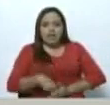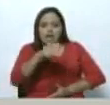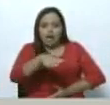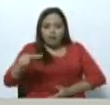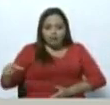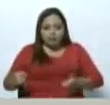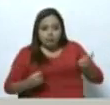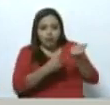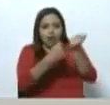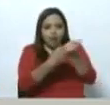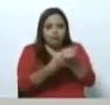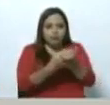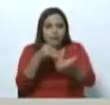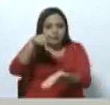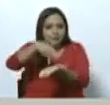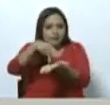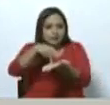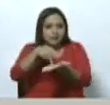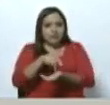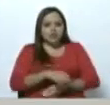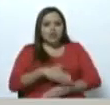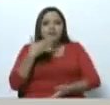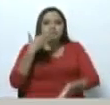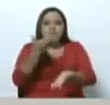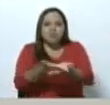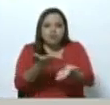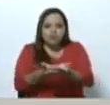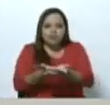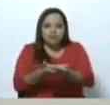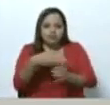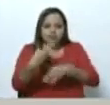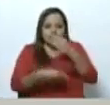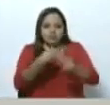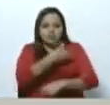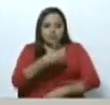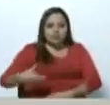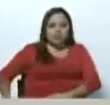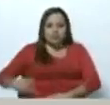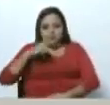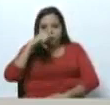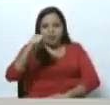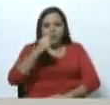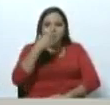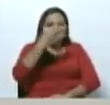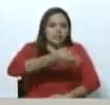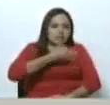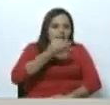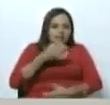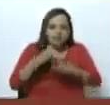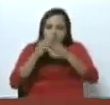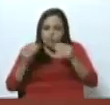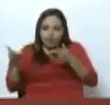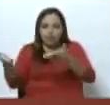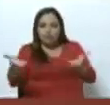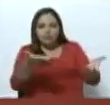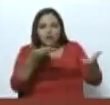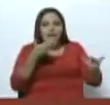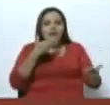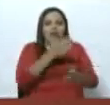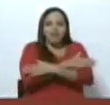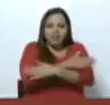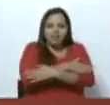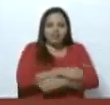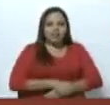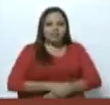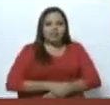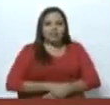se sumen a esta propuesta hecha por el compañero presidente Nicolás Maduro. Muy buenas tardes a todas y a todos. Un gran abrazo. ¡Que viva